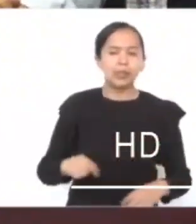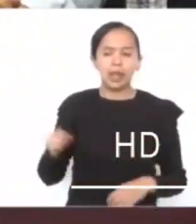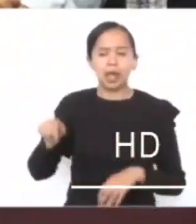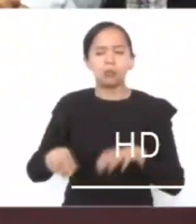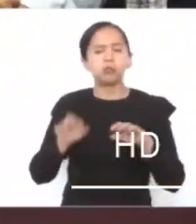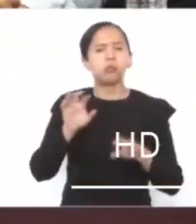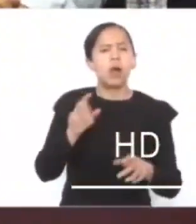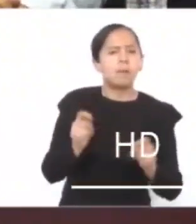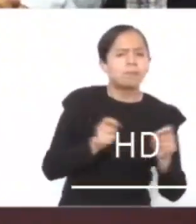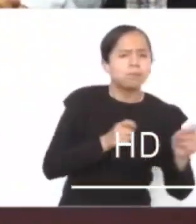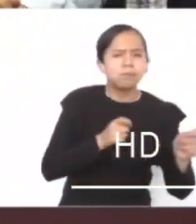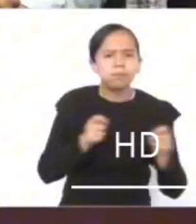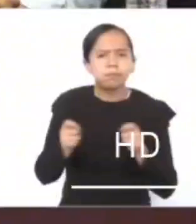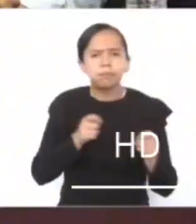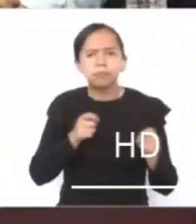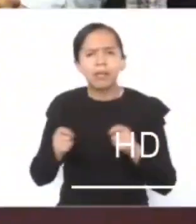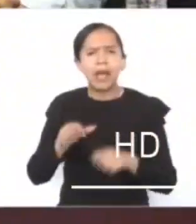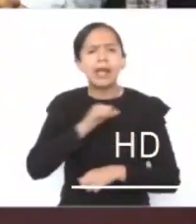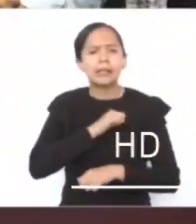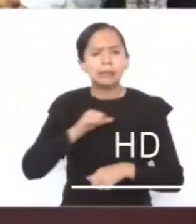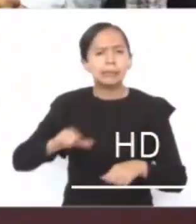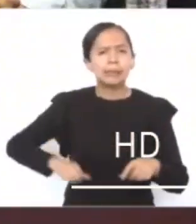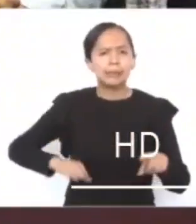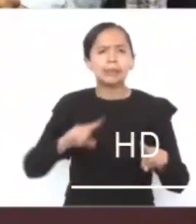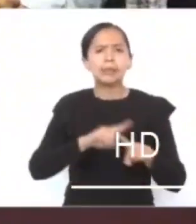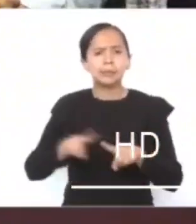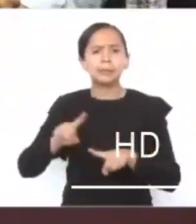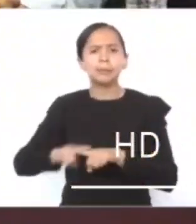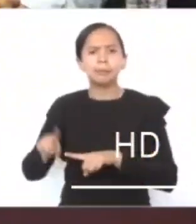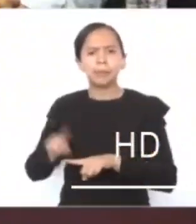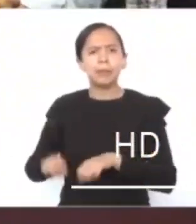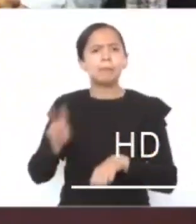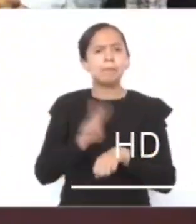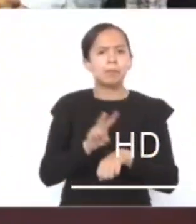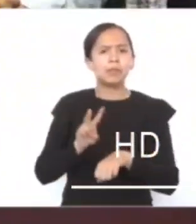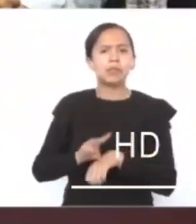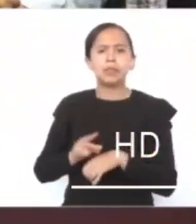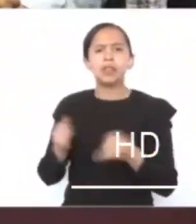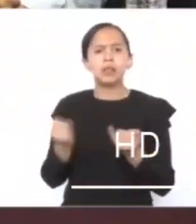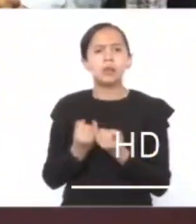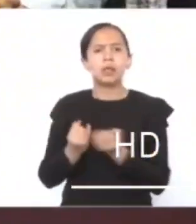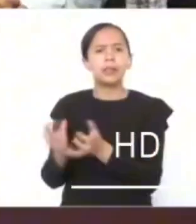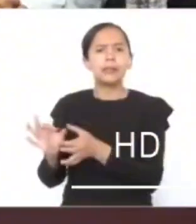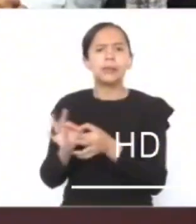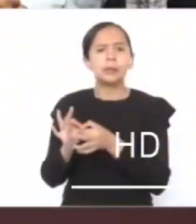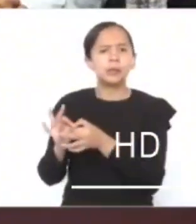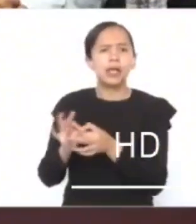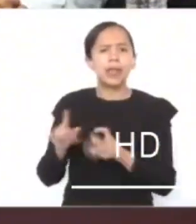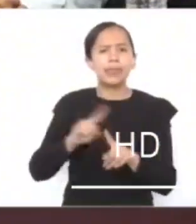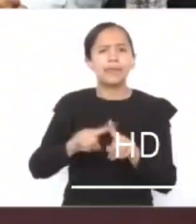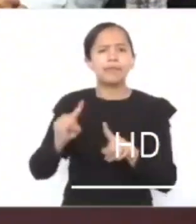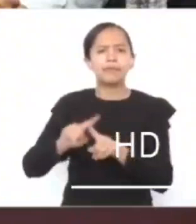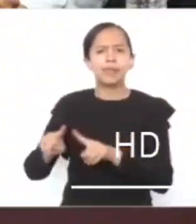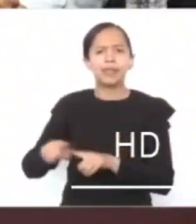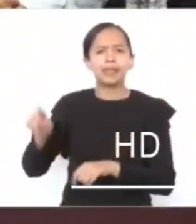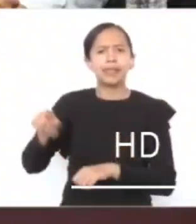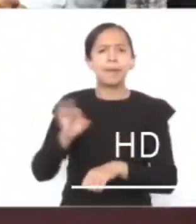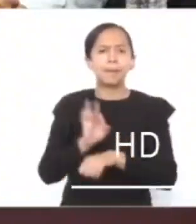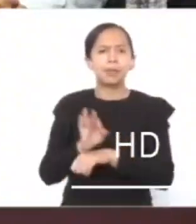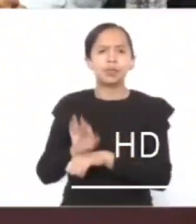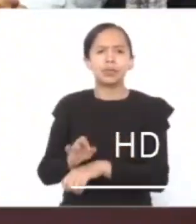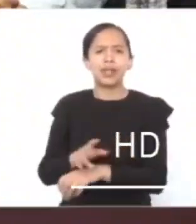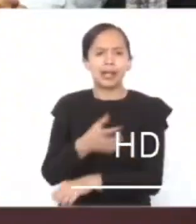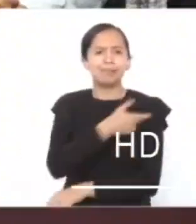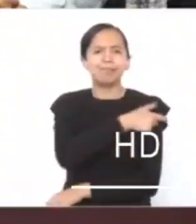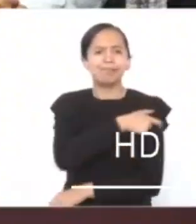haciendo el monitoreo dentro de las alcaldías, estábamos en combinación con todas las coordinaciones de protección civil de